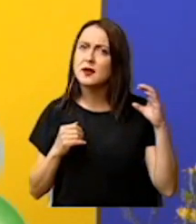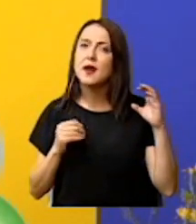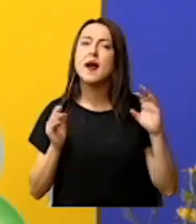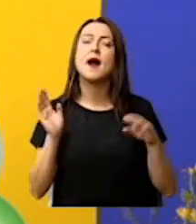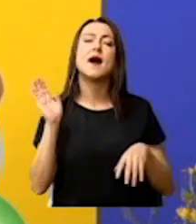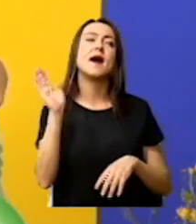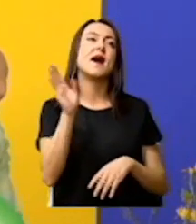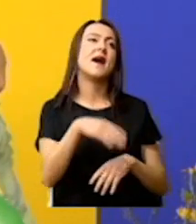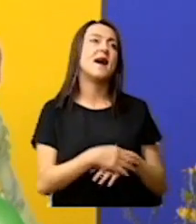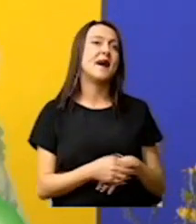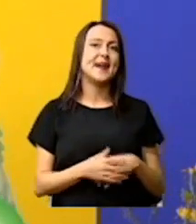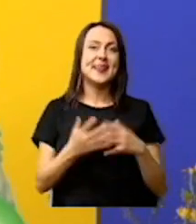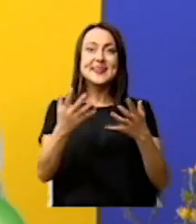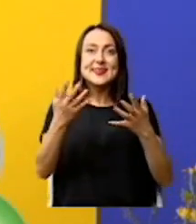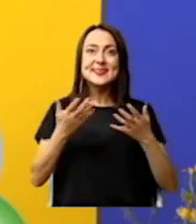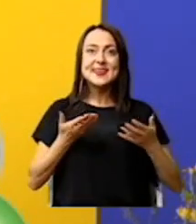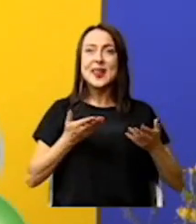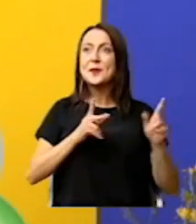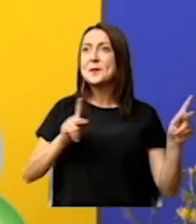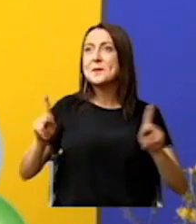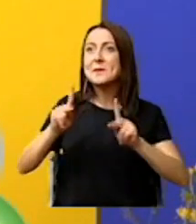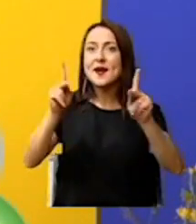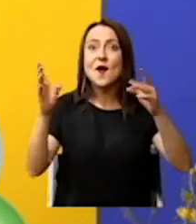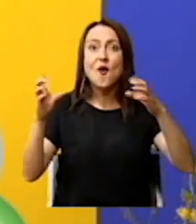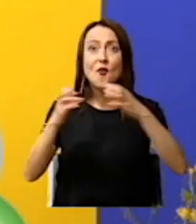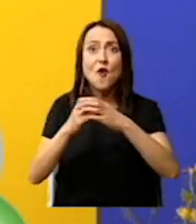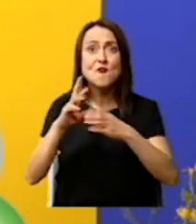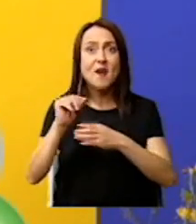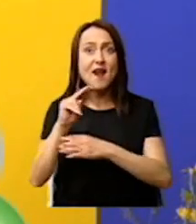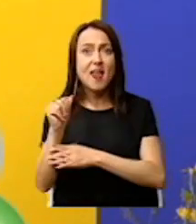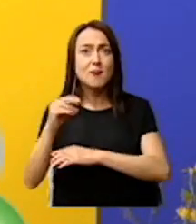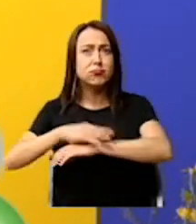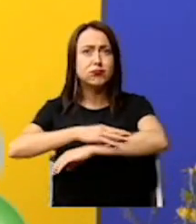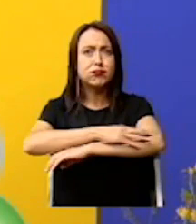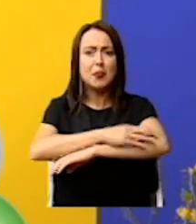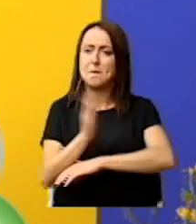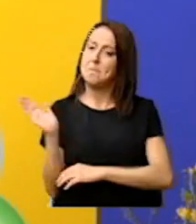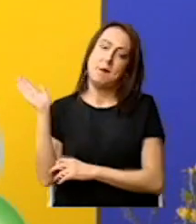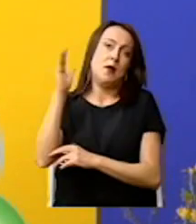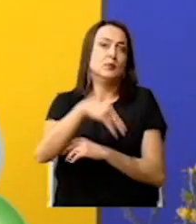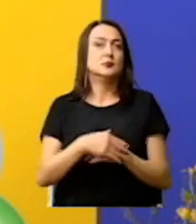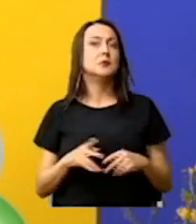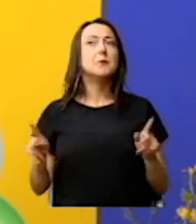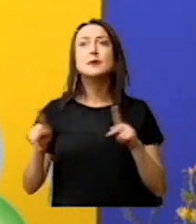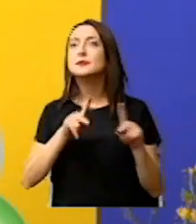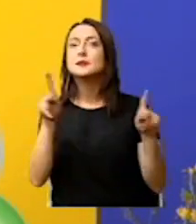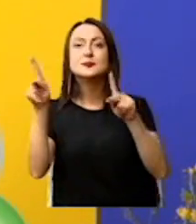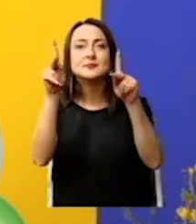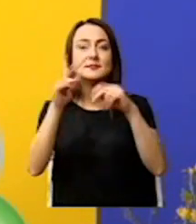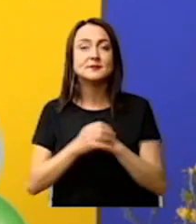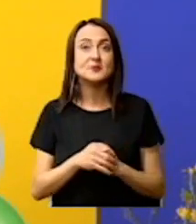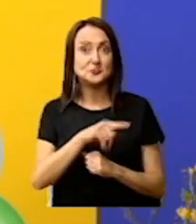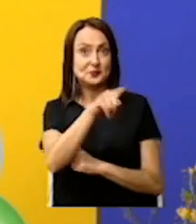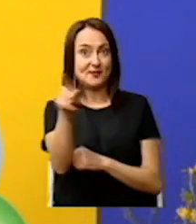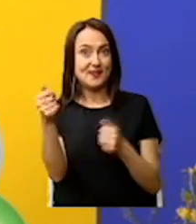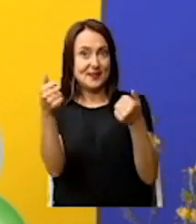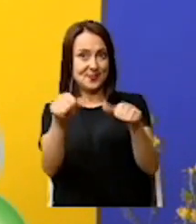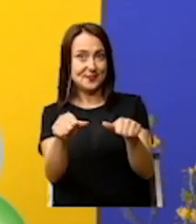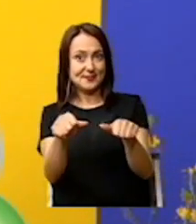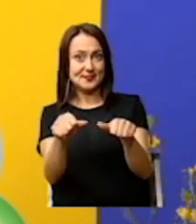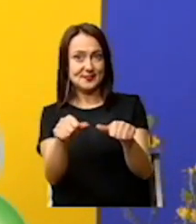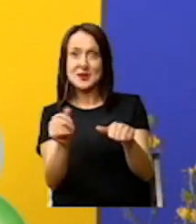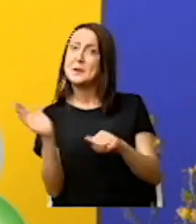Ah, que nos quieres llevar de paseo junto con Ranita. De ahí, vámonos de paseo. ¿Qué les parece, chicos?